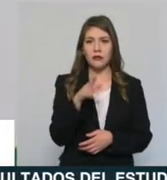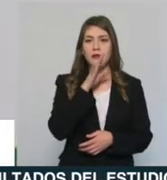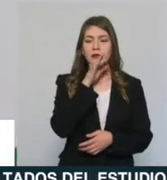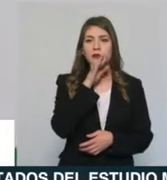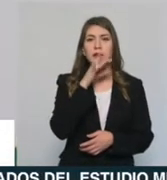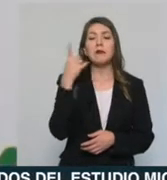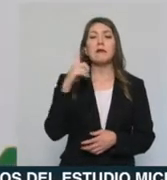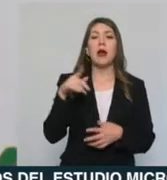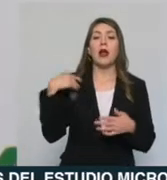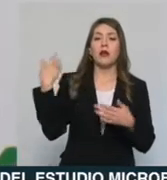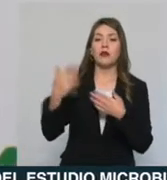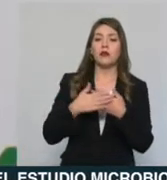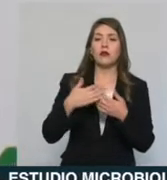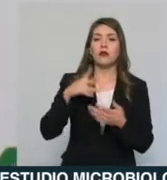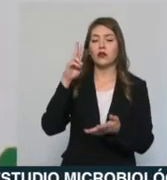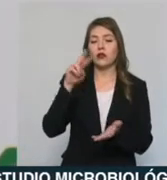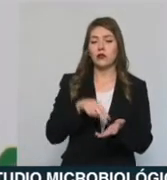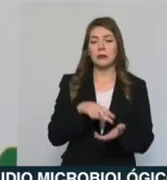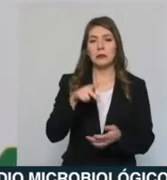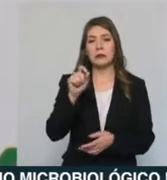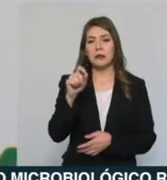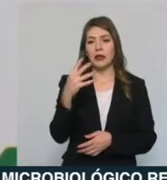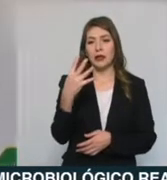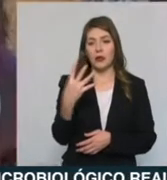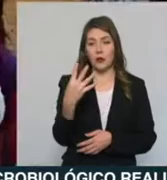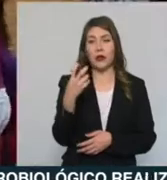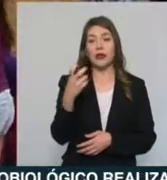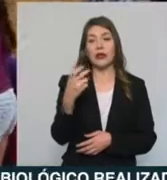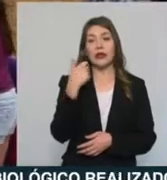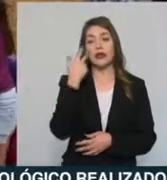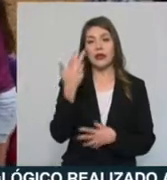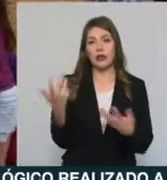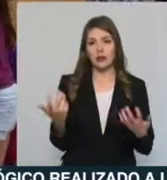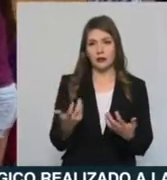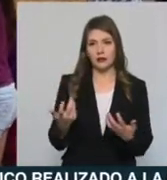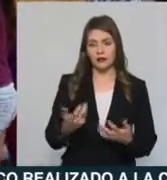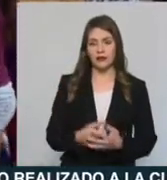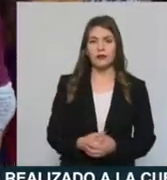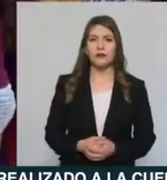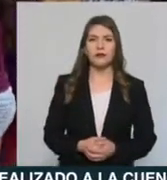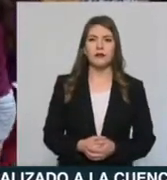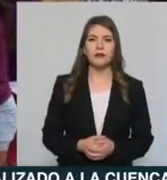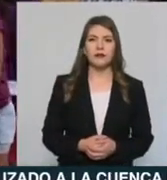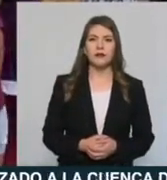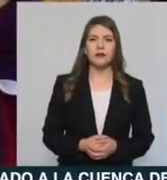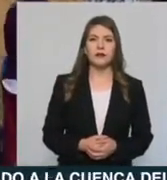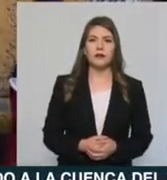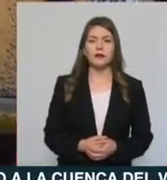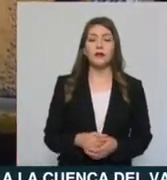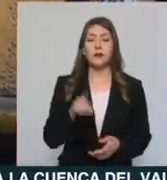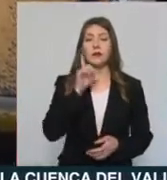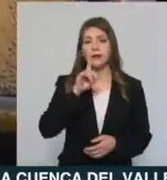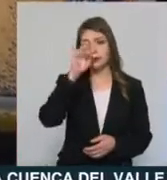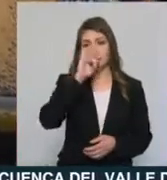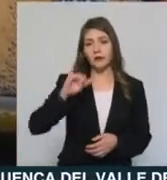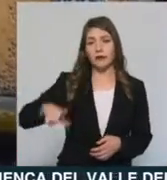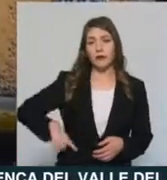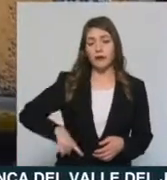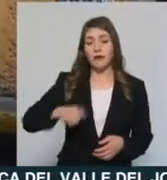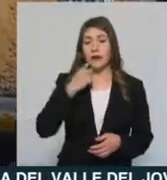para el 2024. Ese es el objetivo. La mandataria capitalina explicó que actualmente se